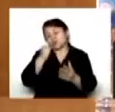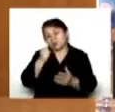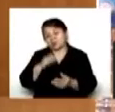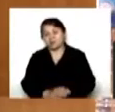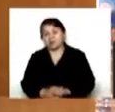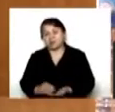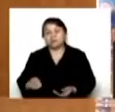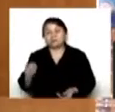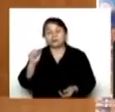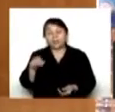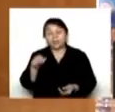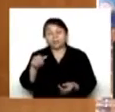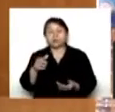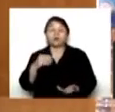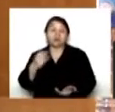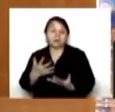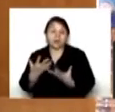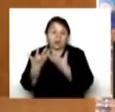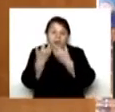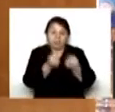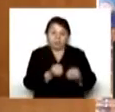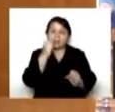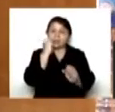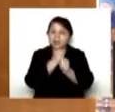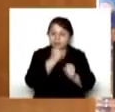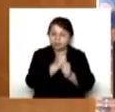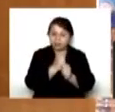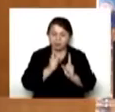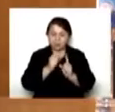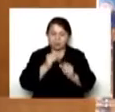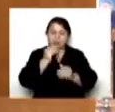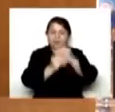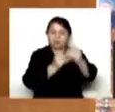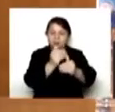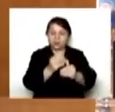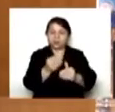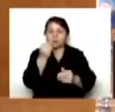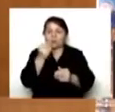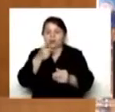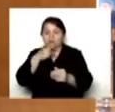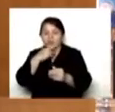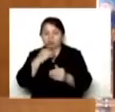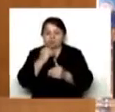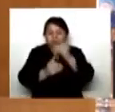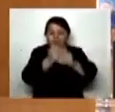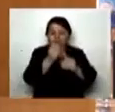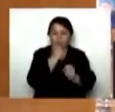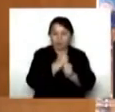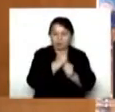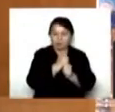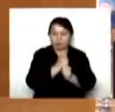y esto va en línea con defender el trabajo y el progreso de la provincia de san juan es importante aclarar también